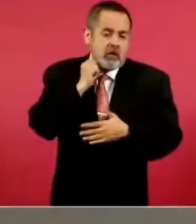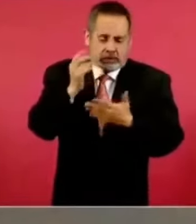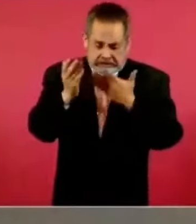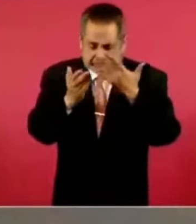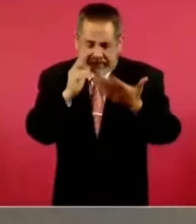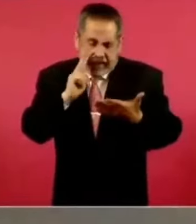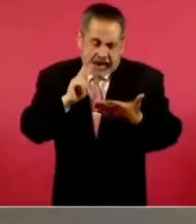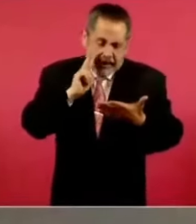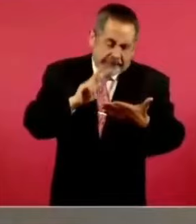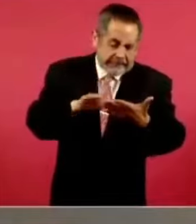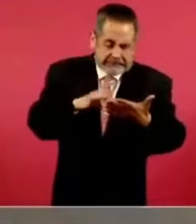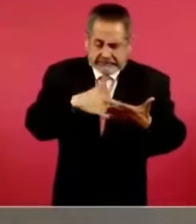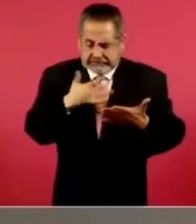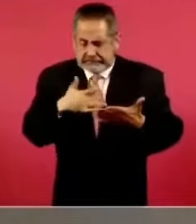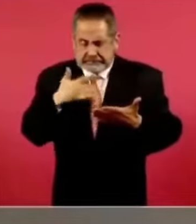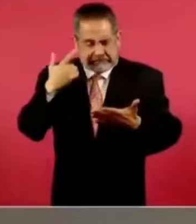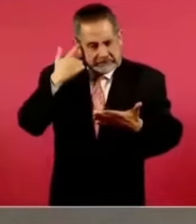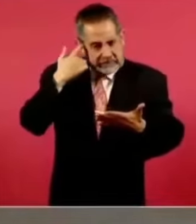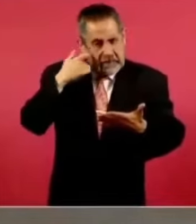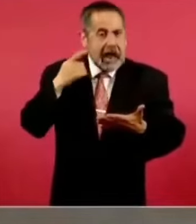y en su momento se